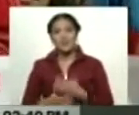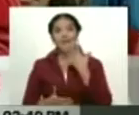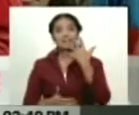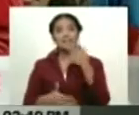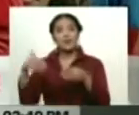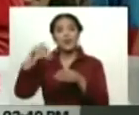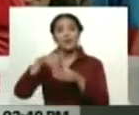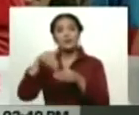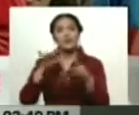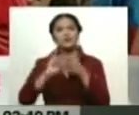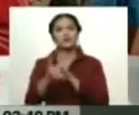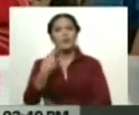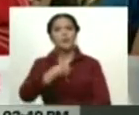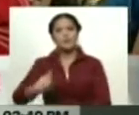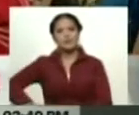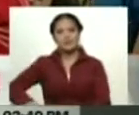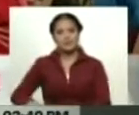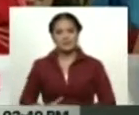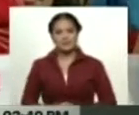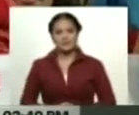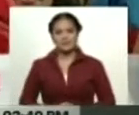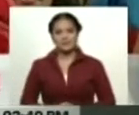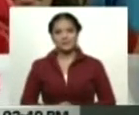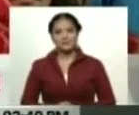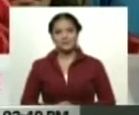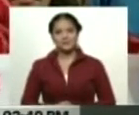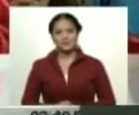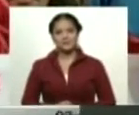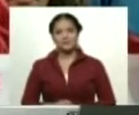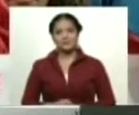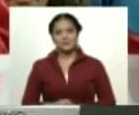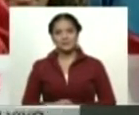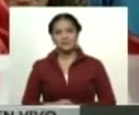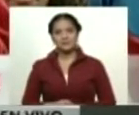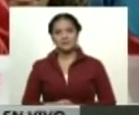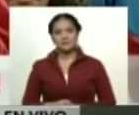elecciones de carácter presidencial. Hemos renovado,